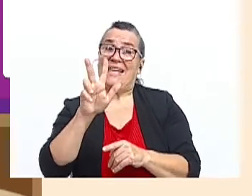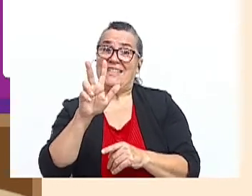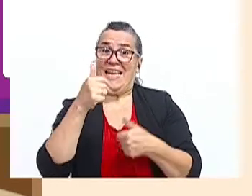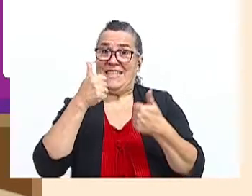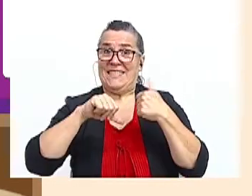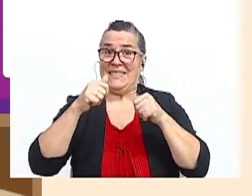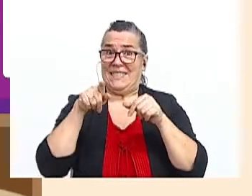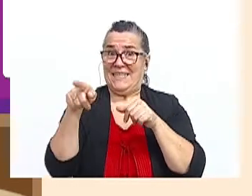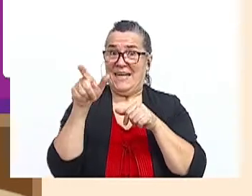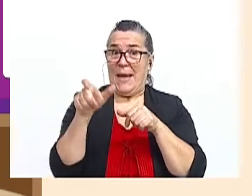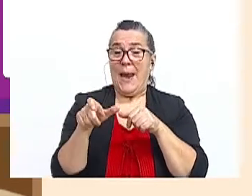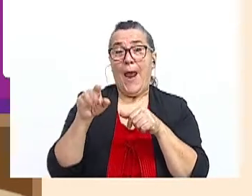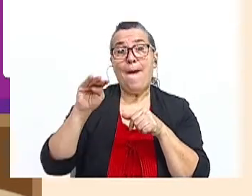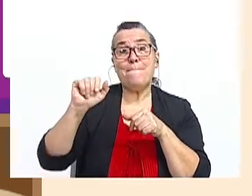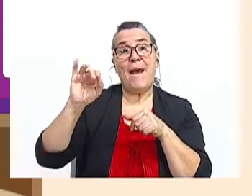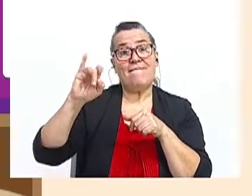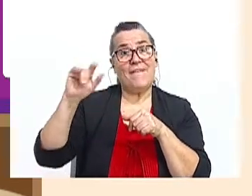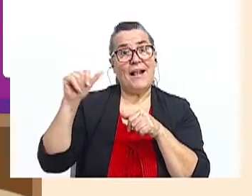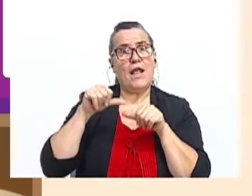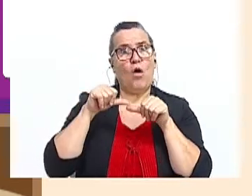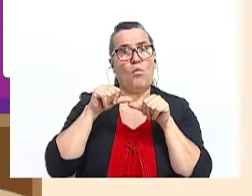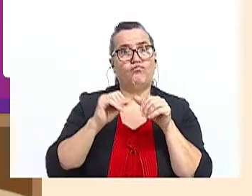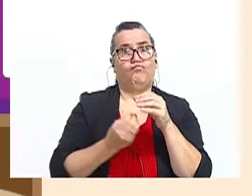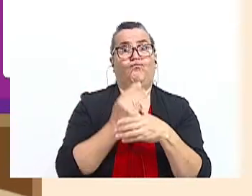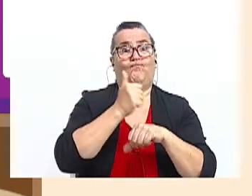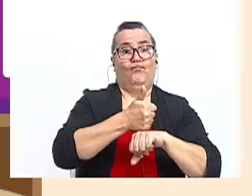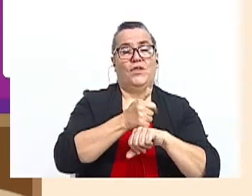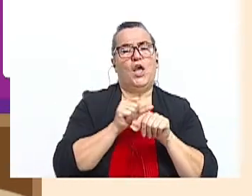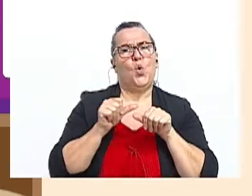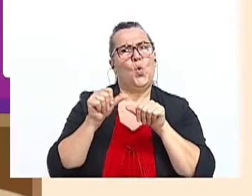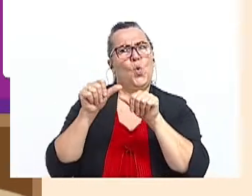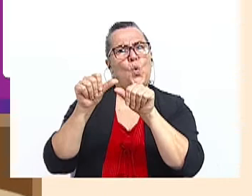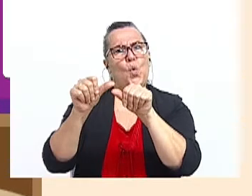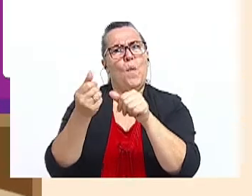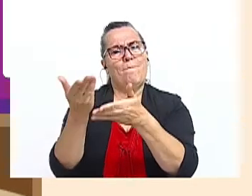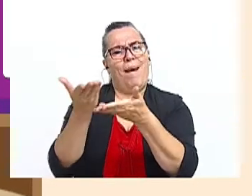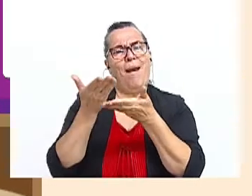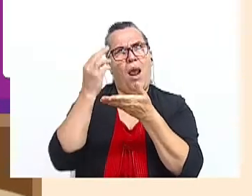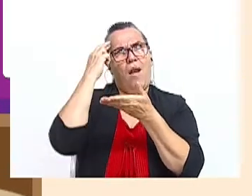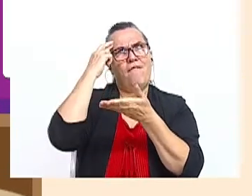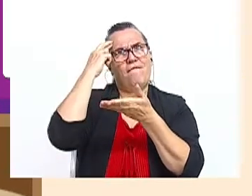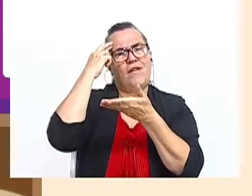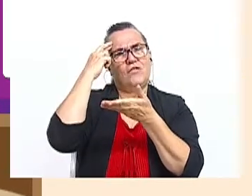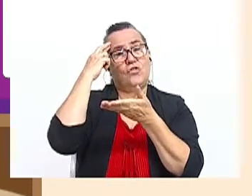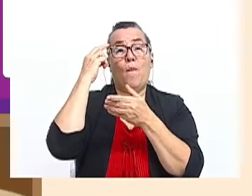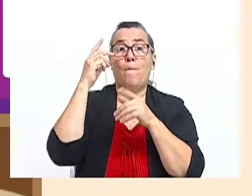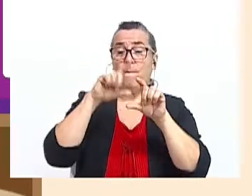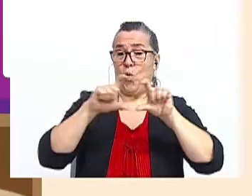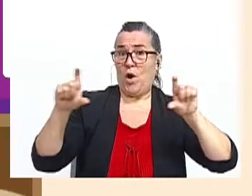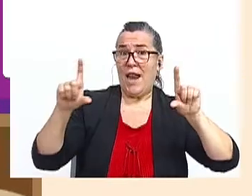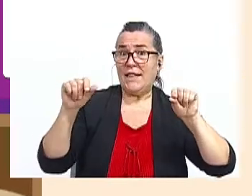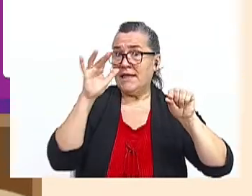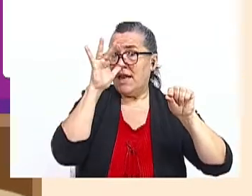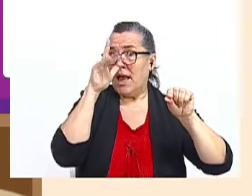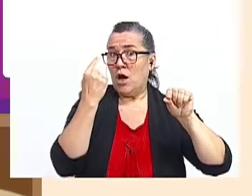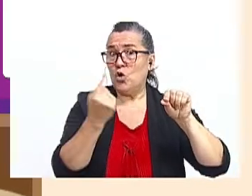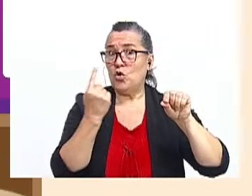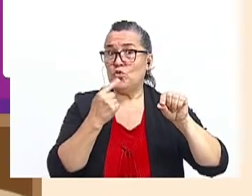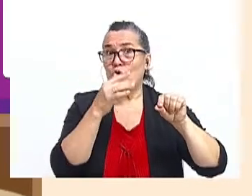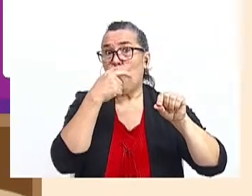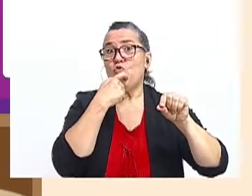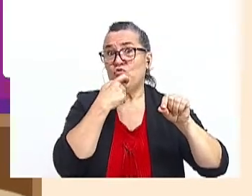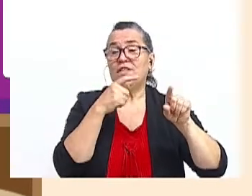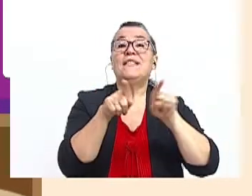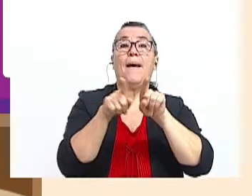y permanece con nosotros para hacernos reflexionar, como lo dijo el video, porque la tira cómica no solamente nos causa